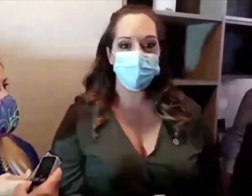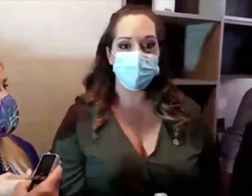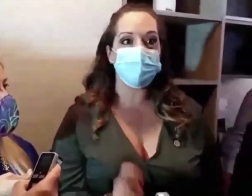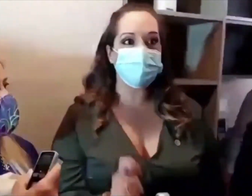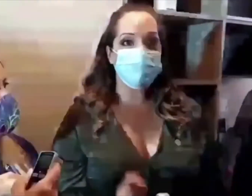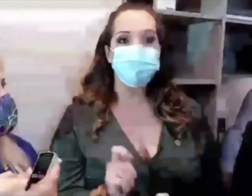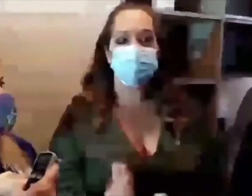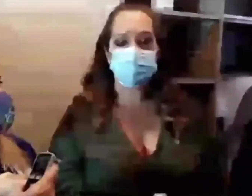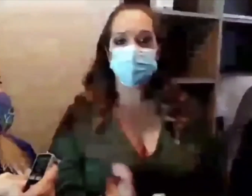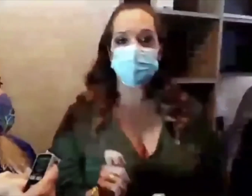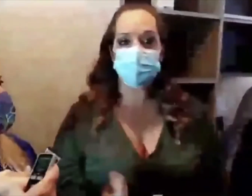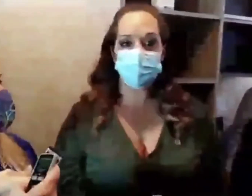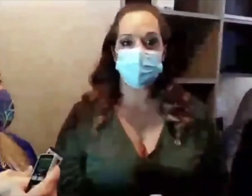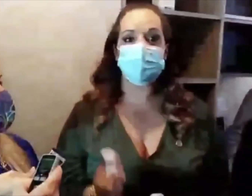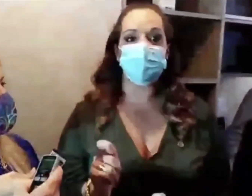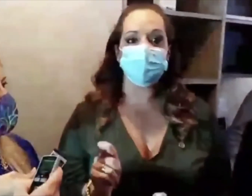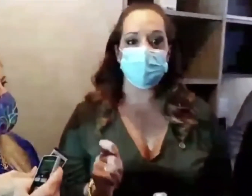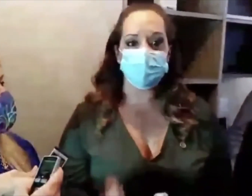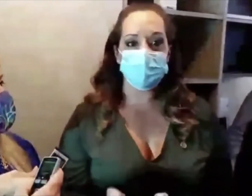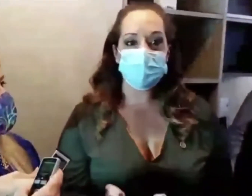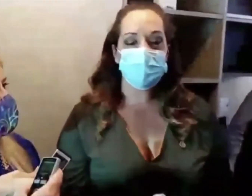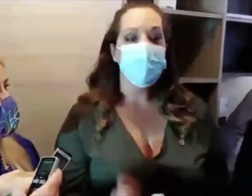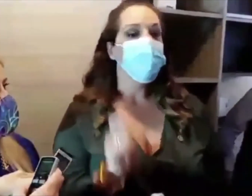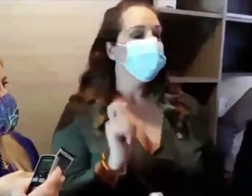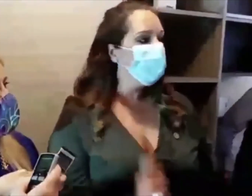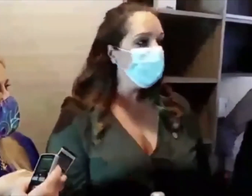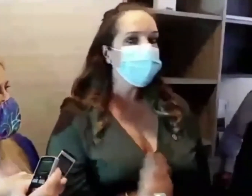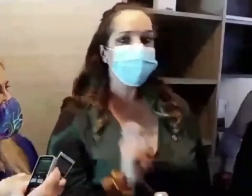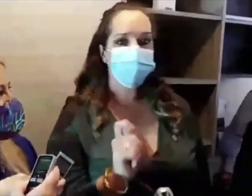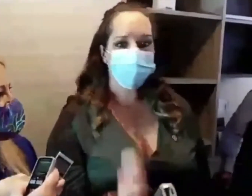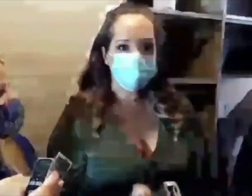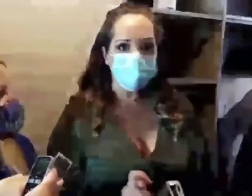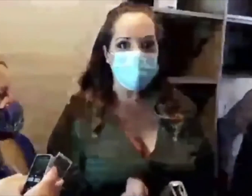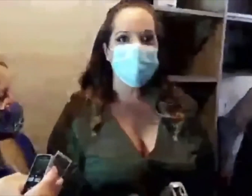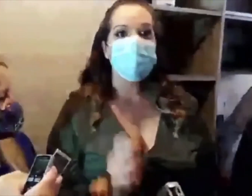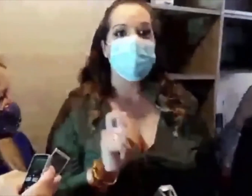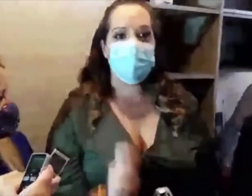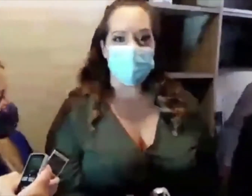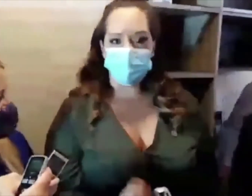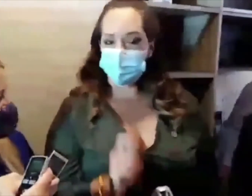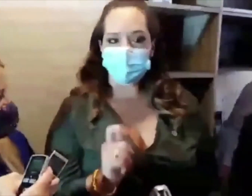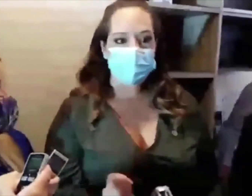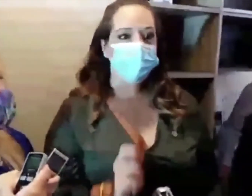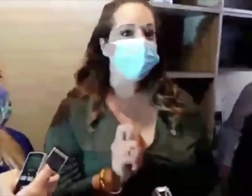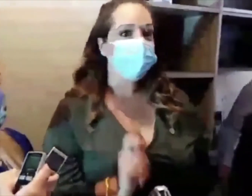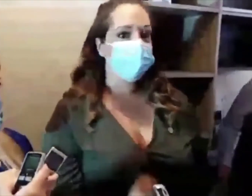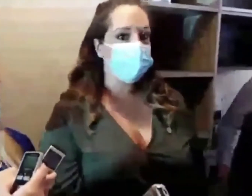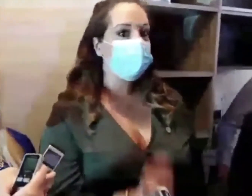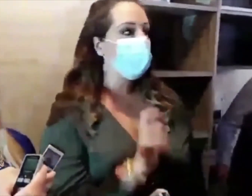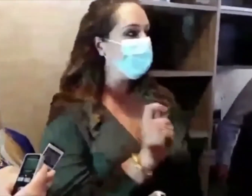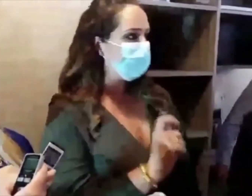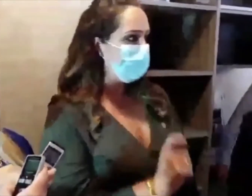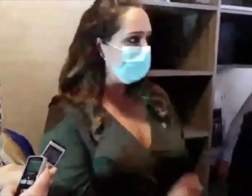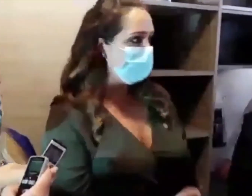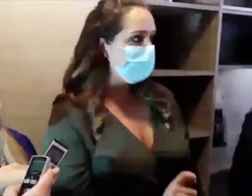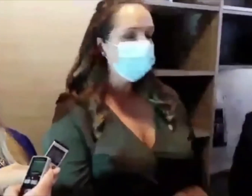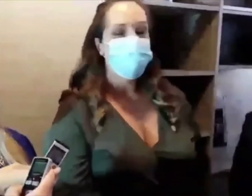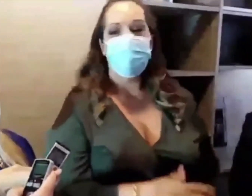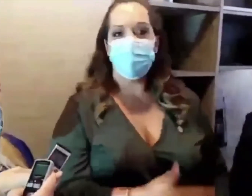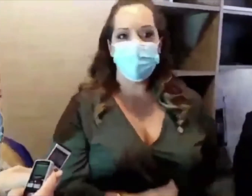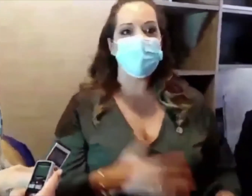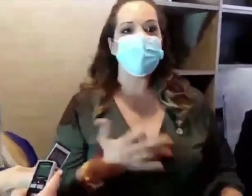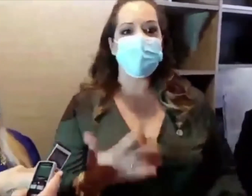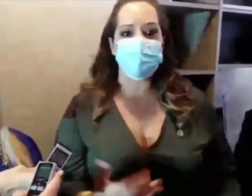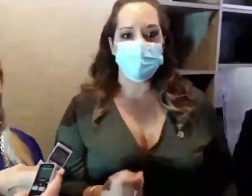casos a base de información que salen muestra encontrar tracing los restos de contactos que se ven en hospederías